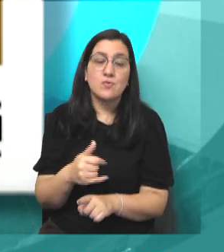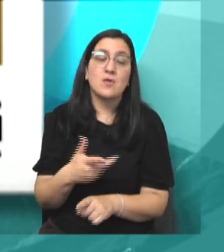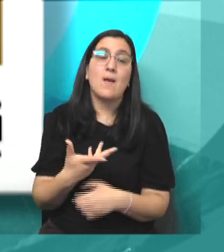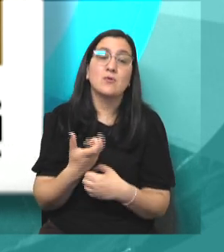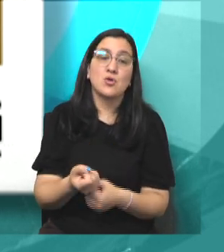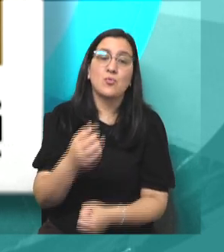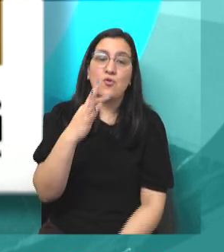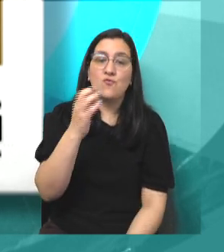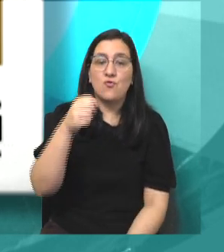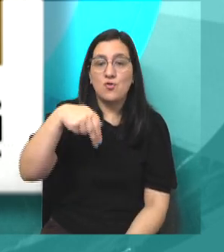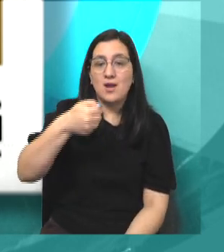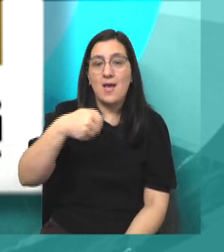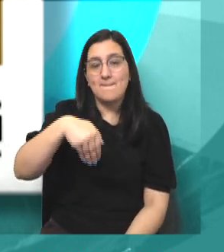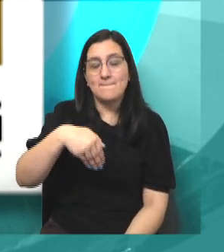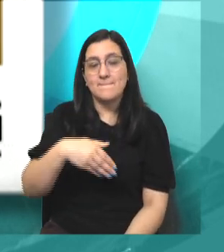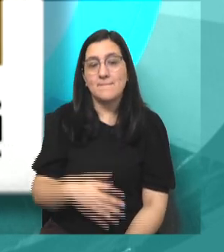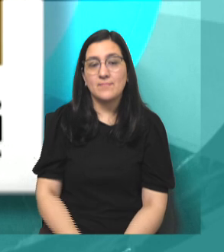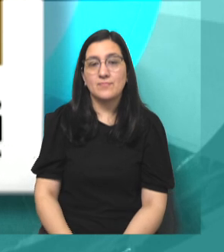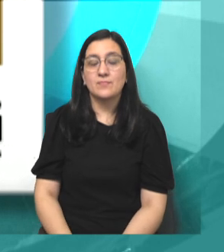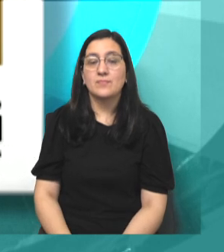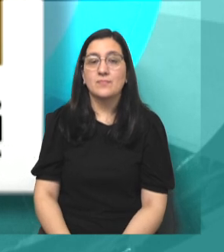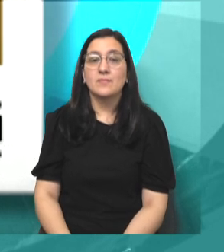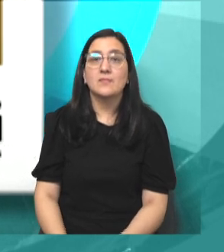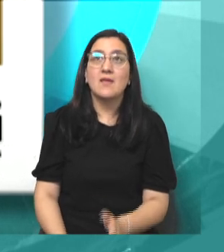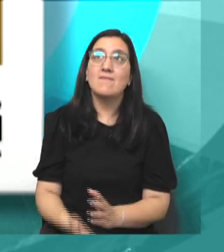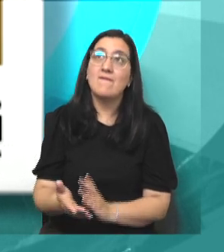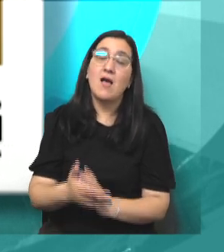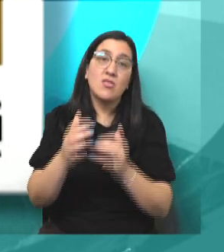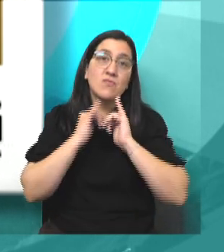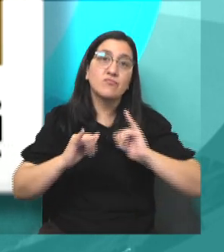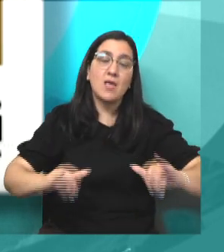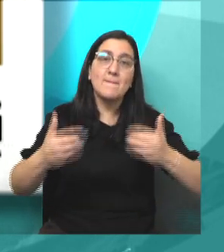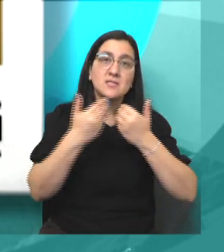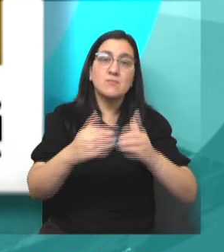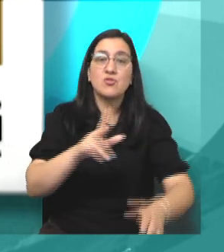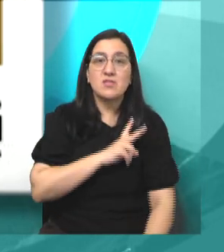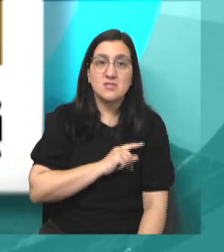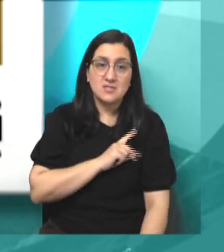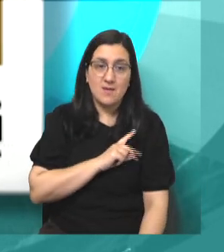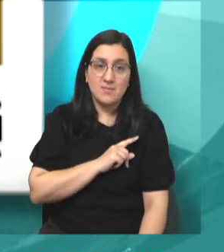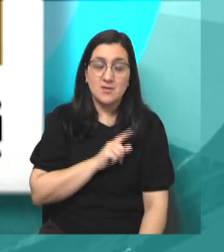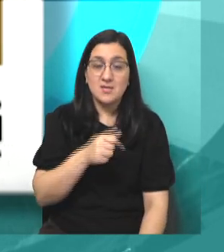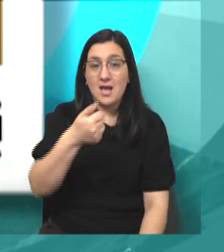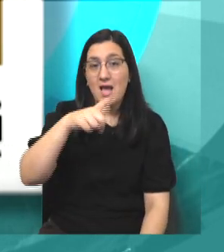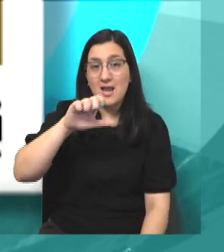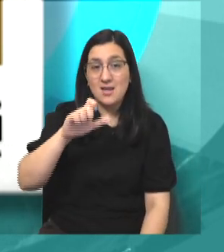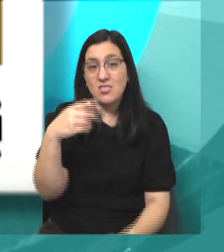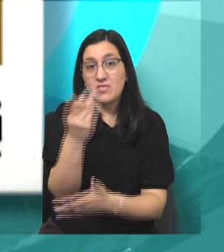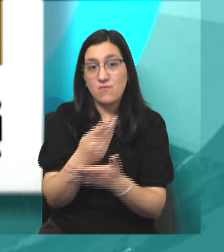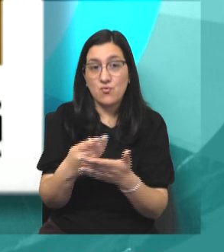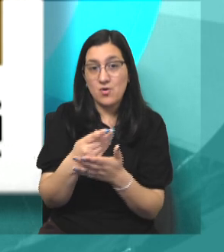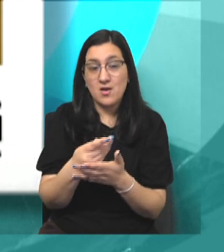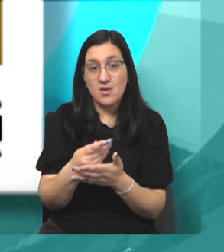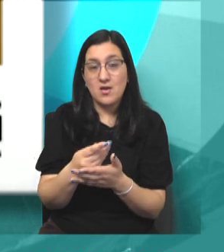por el FONAM. Apoyado por el FONAM, que saldrá en principios de diciembre. Y el diseño es del Ale, que hace esa guitarra con esa pluma. ¿Hace